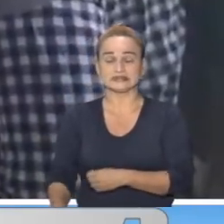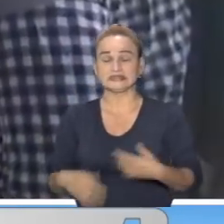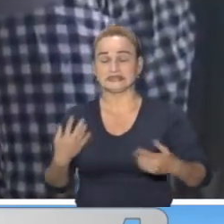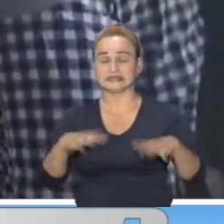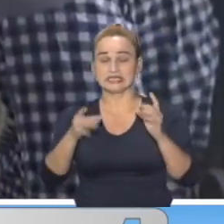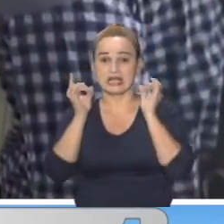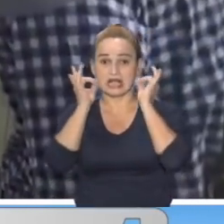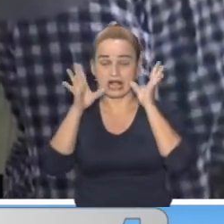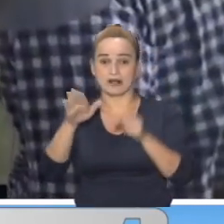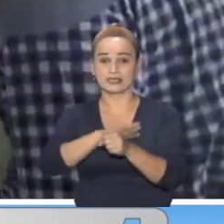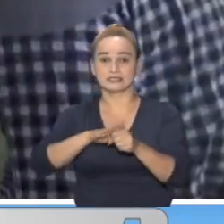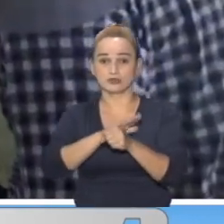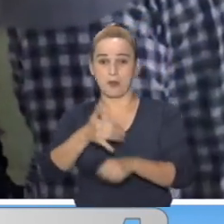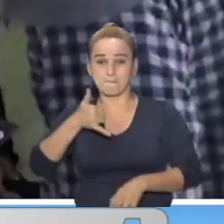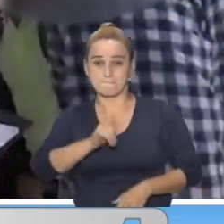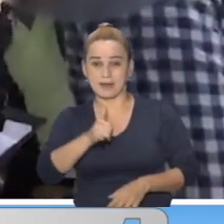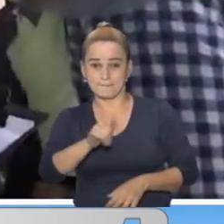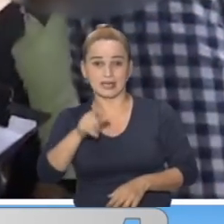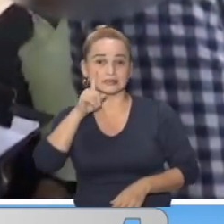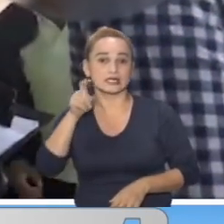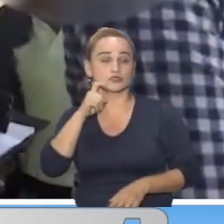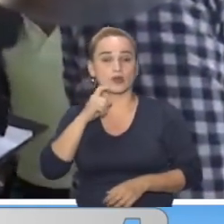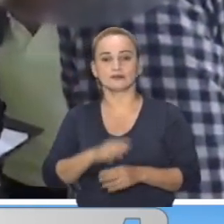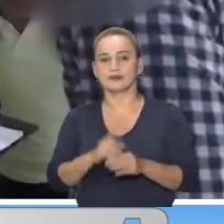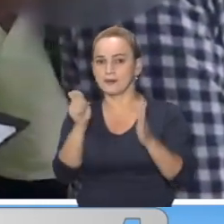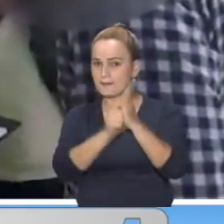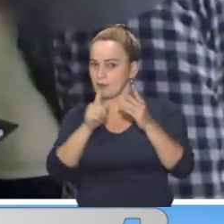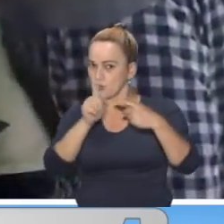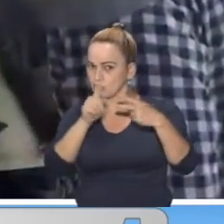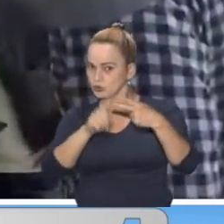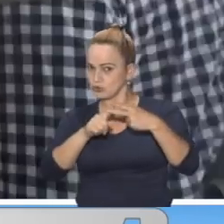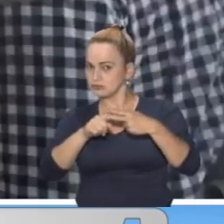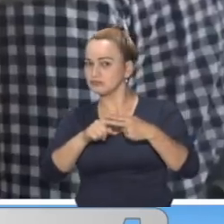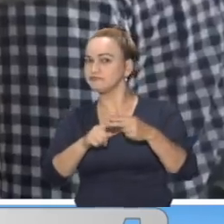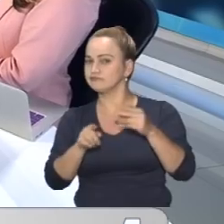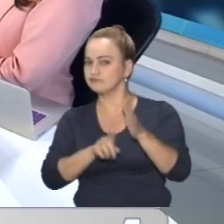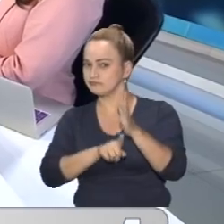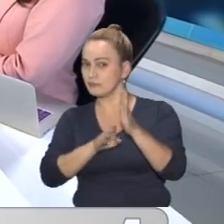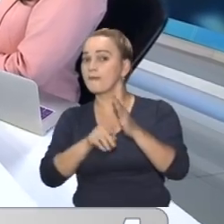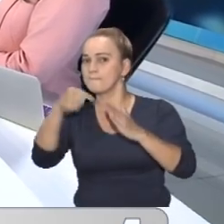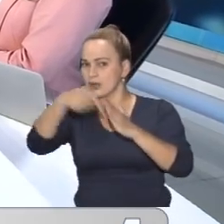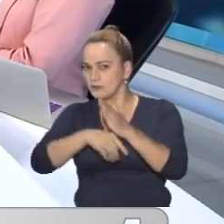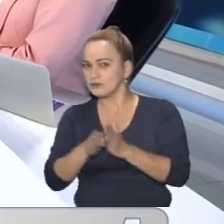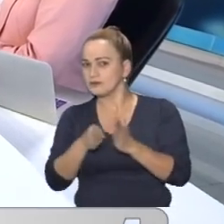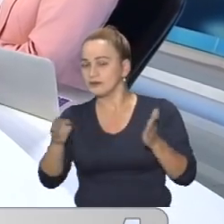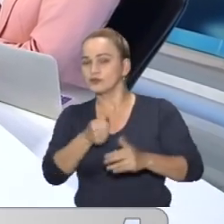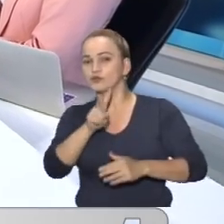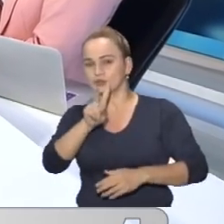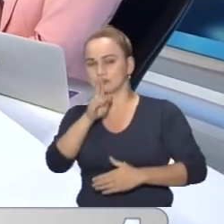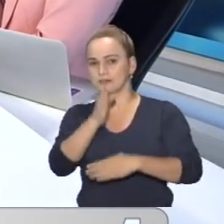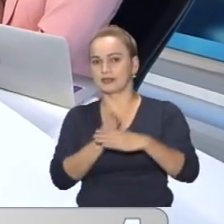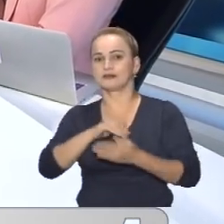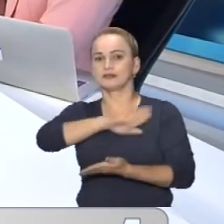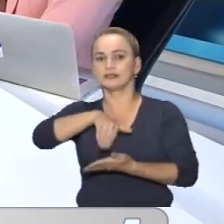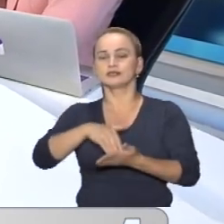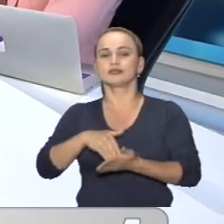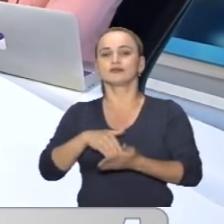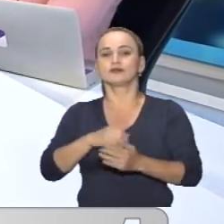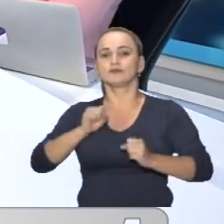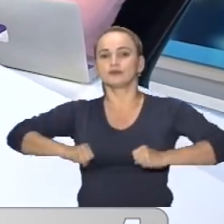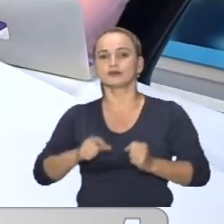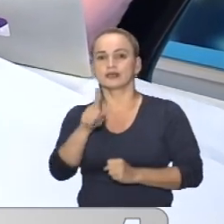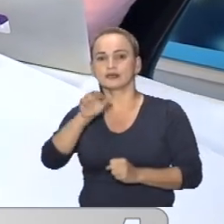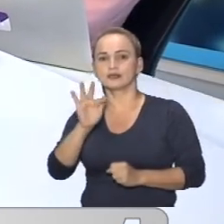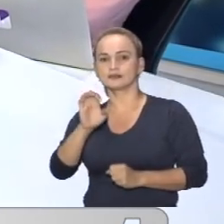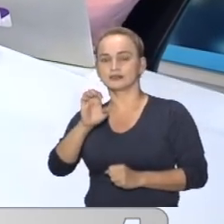Aberrante caso de abuso sexual. El desarrollo de estas dos noticias a las 12 del mediodía. Me despido desde el centro de Bogotá, informó Stig Luengas